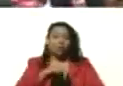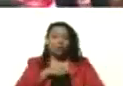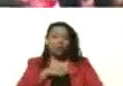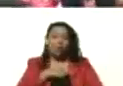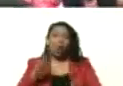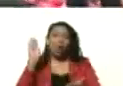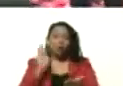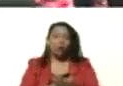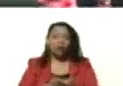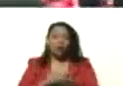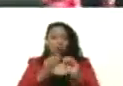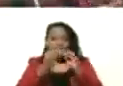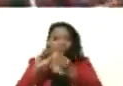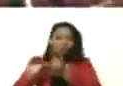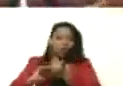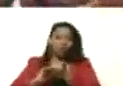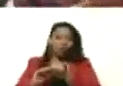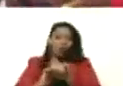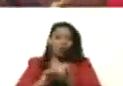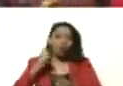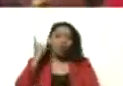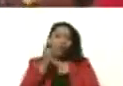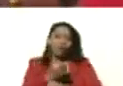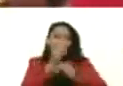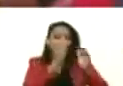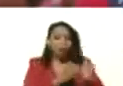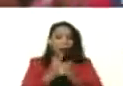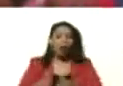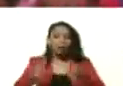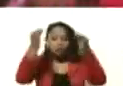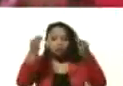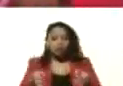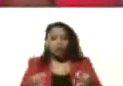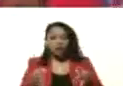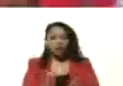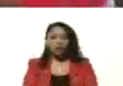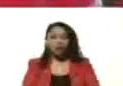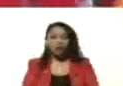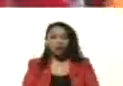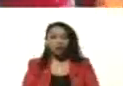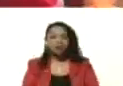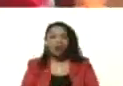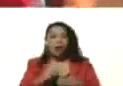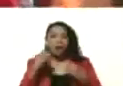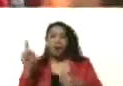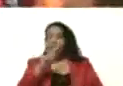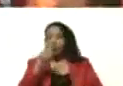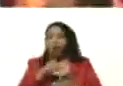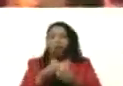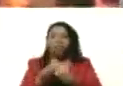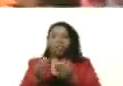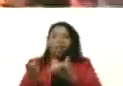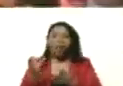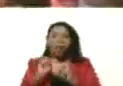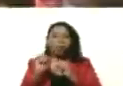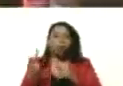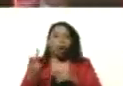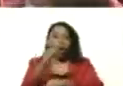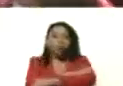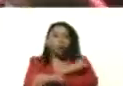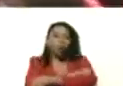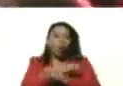resarcirlo y debemos organizarnos bien para no darle chance a la burguesía